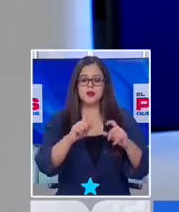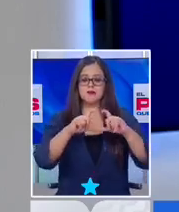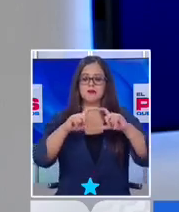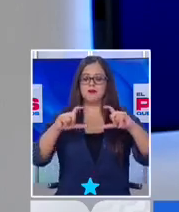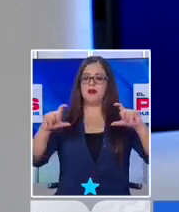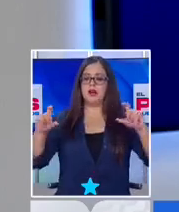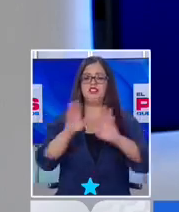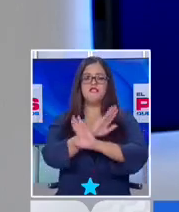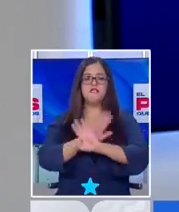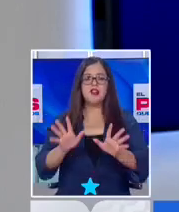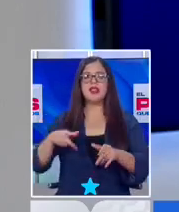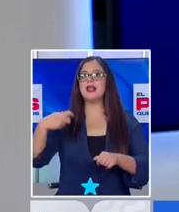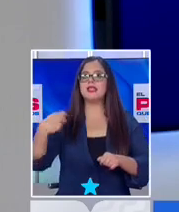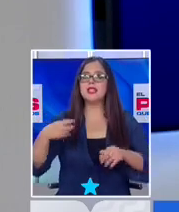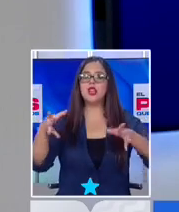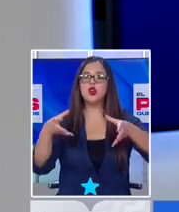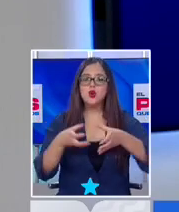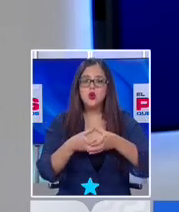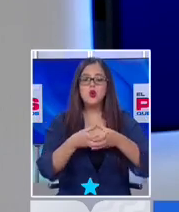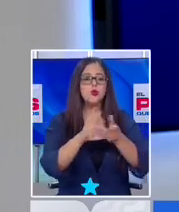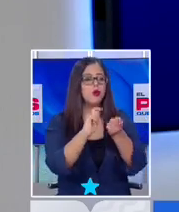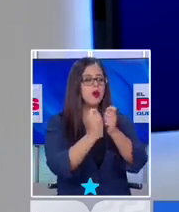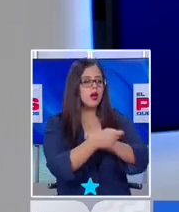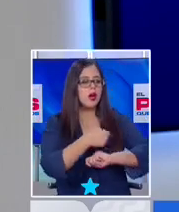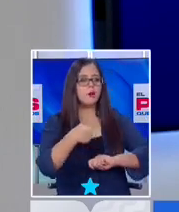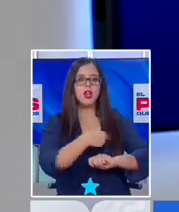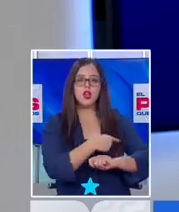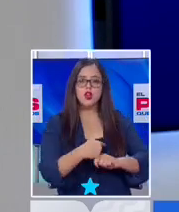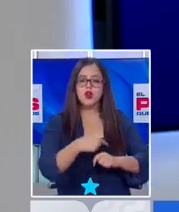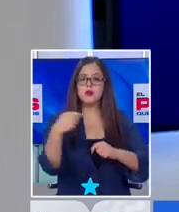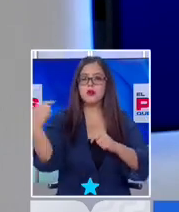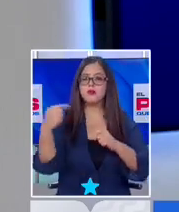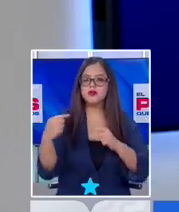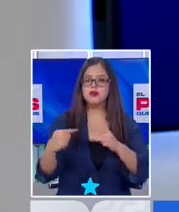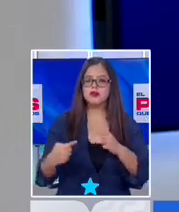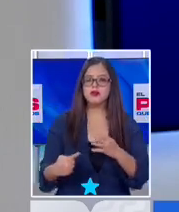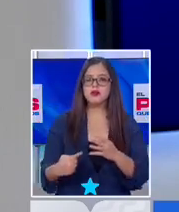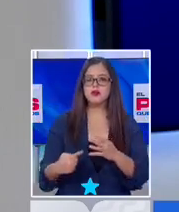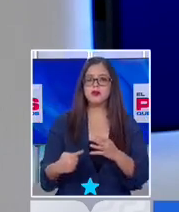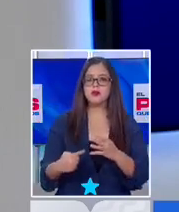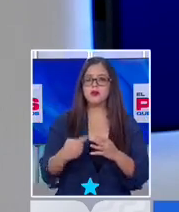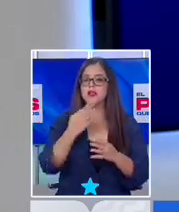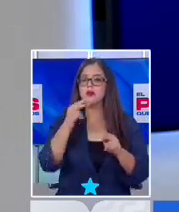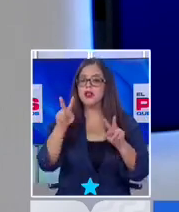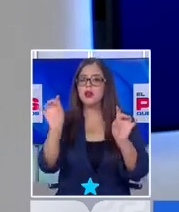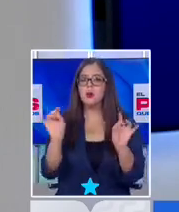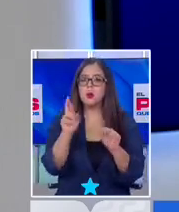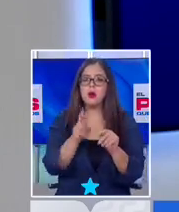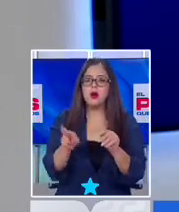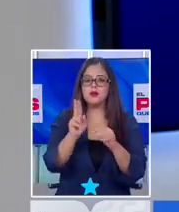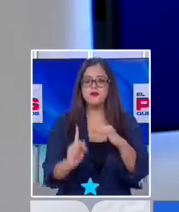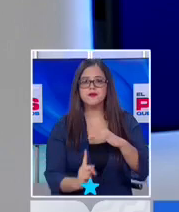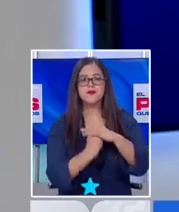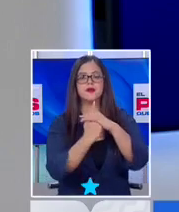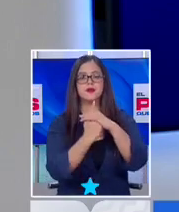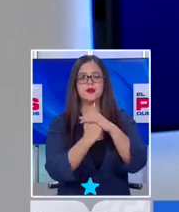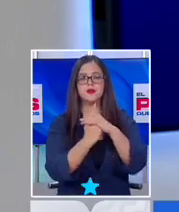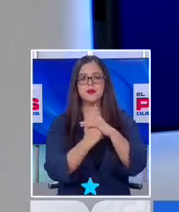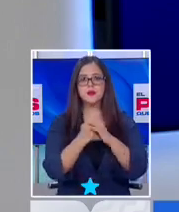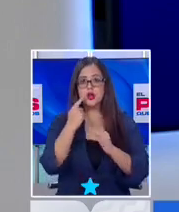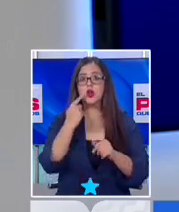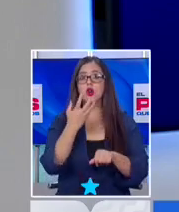final senado cambia el nombre hacer esta cosa como algo refundacional cierto porque efectivamente